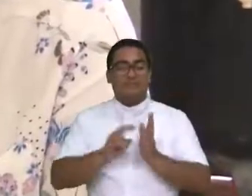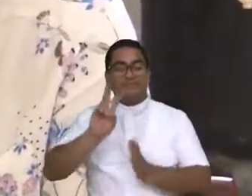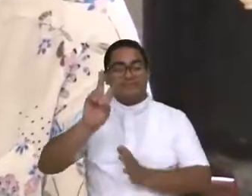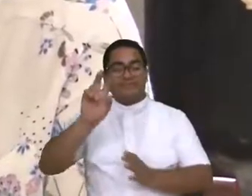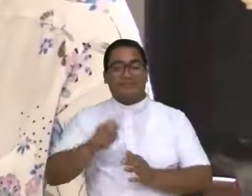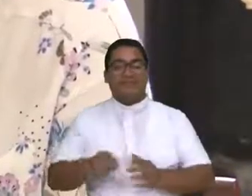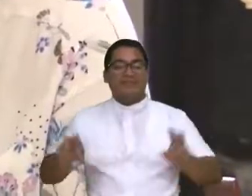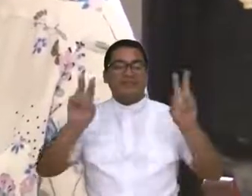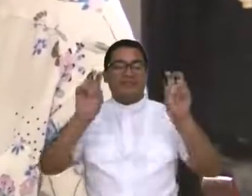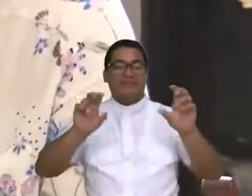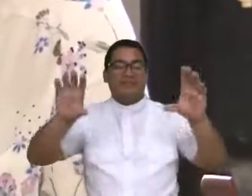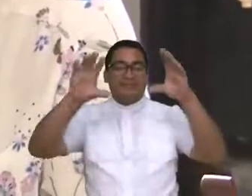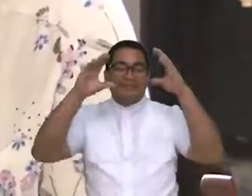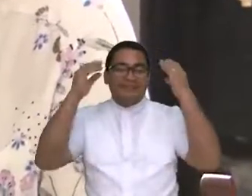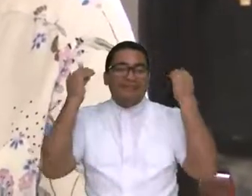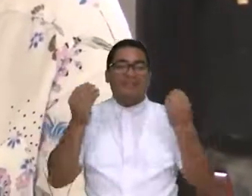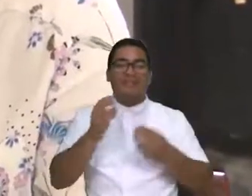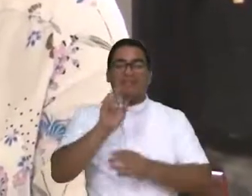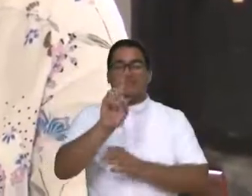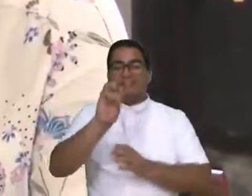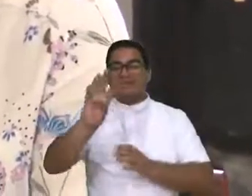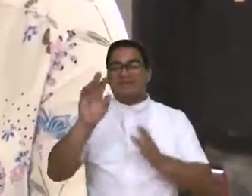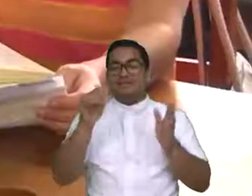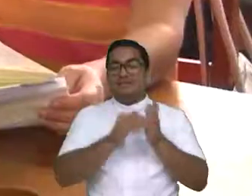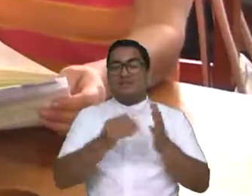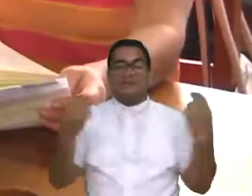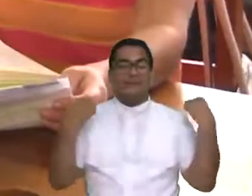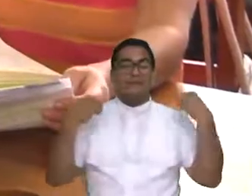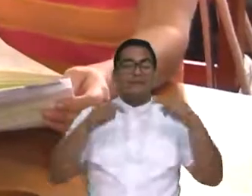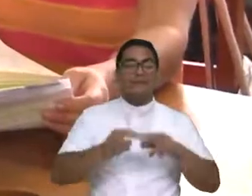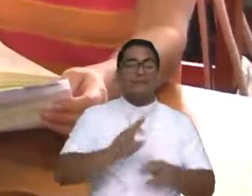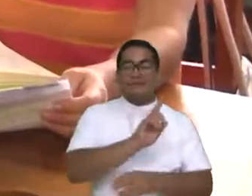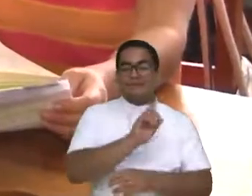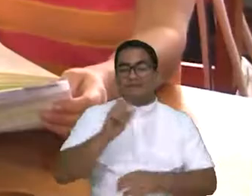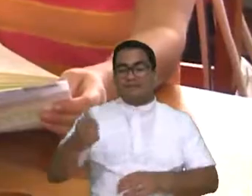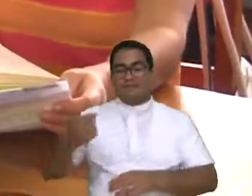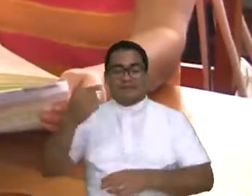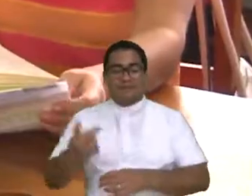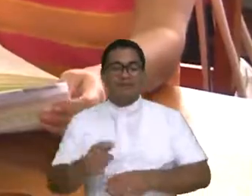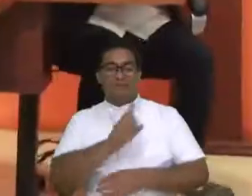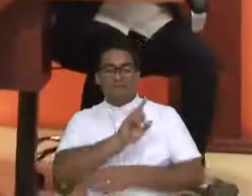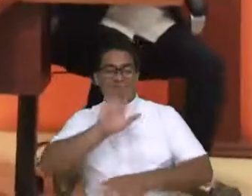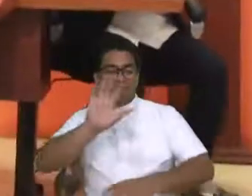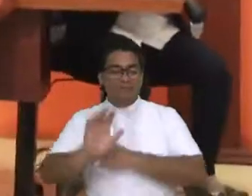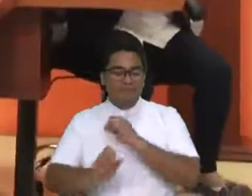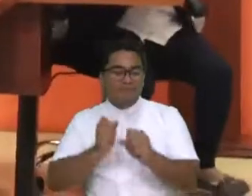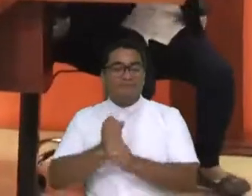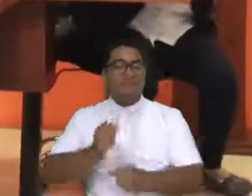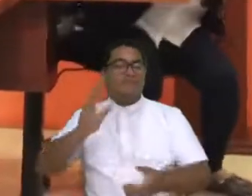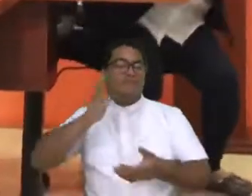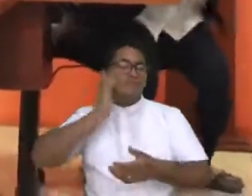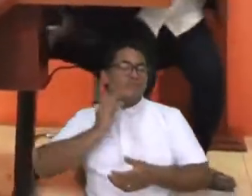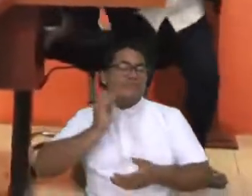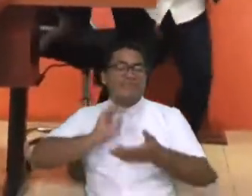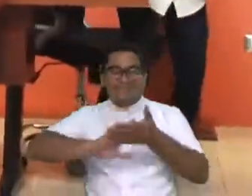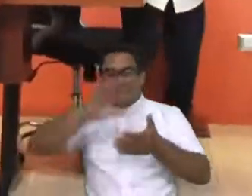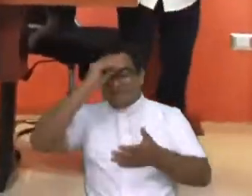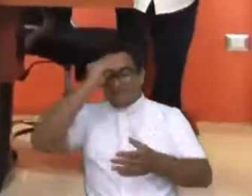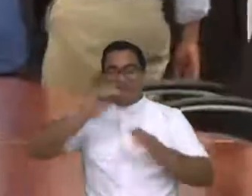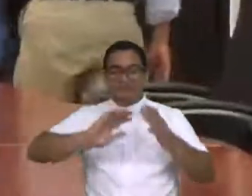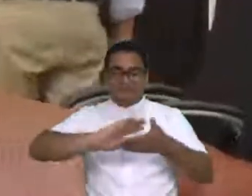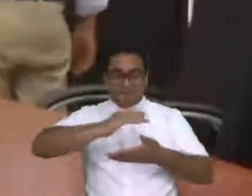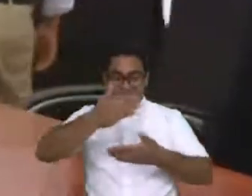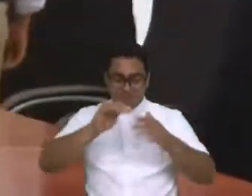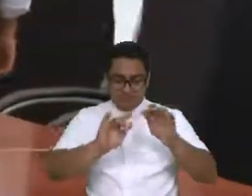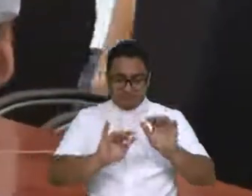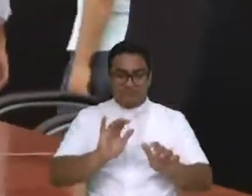conocimientos en cursos cortos a más de 13.000 docentes de primaria y secundaria sobre el manejo de las herramientas tecnológicas en el aula de clases.